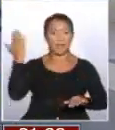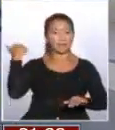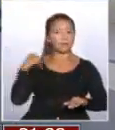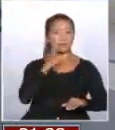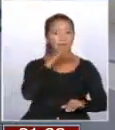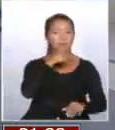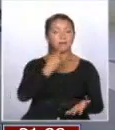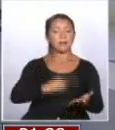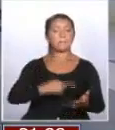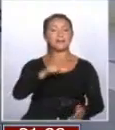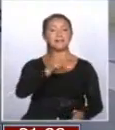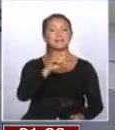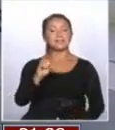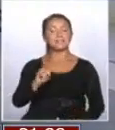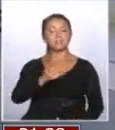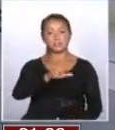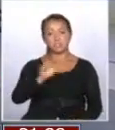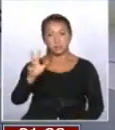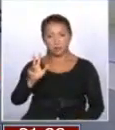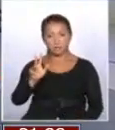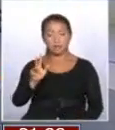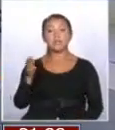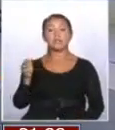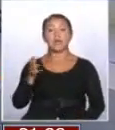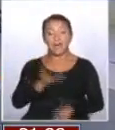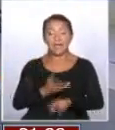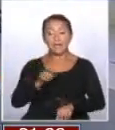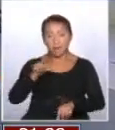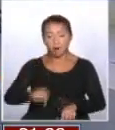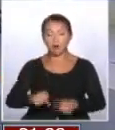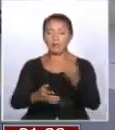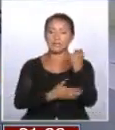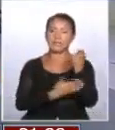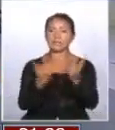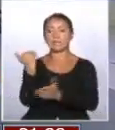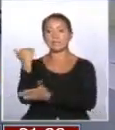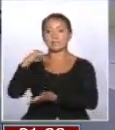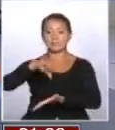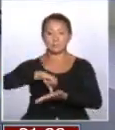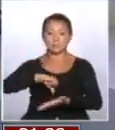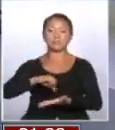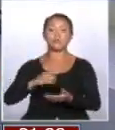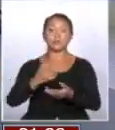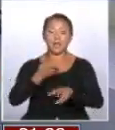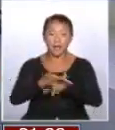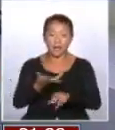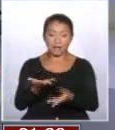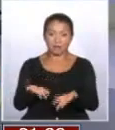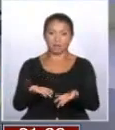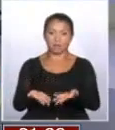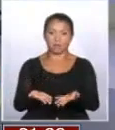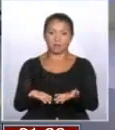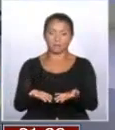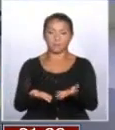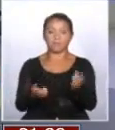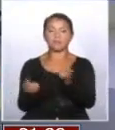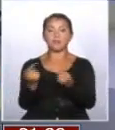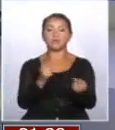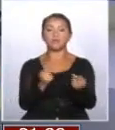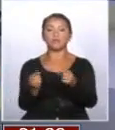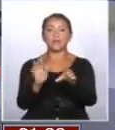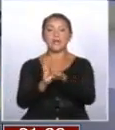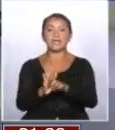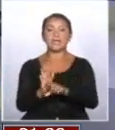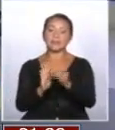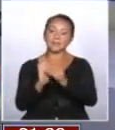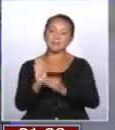el 1789. Y sigue existiendo un hemiciclo con izquierdas, derecha, el centro, donde la discusión legislativa es